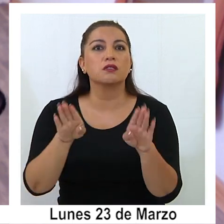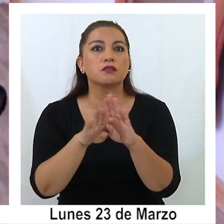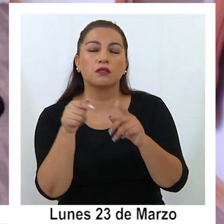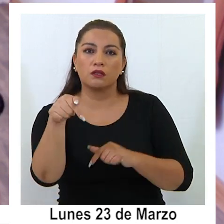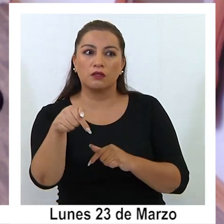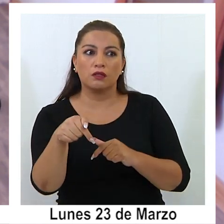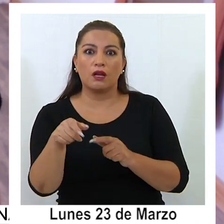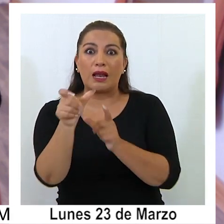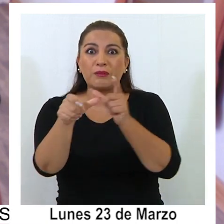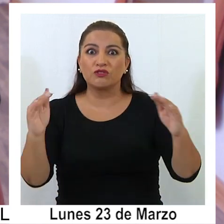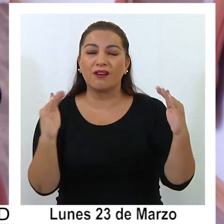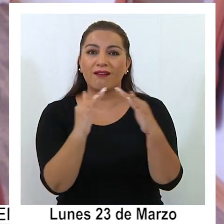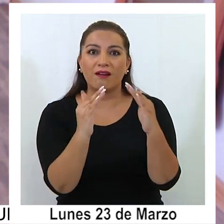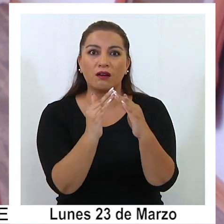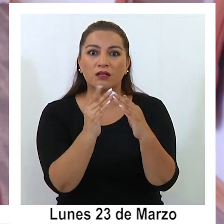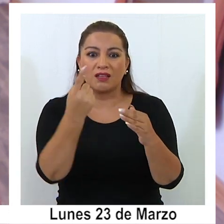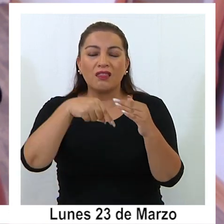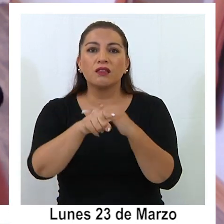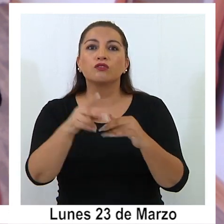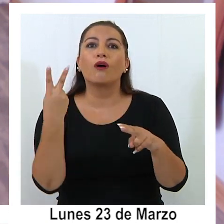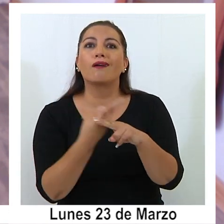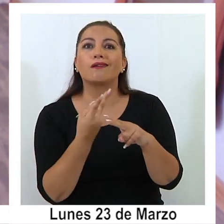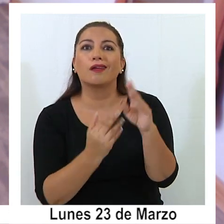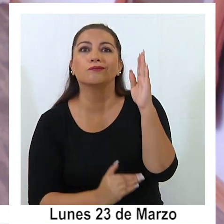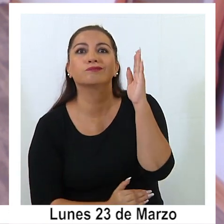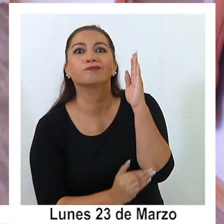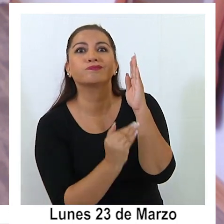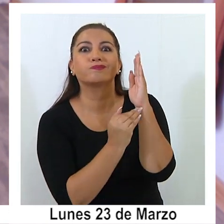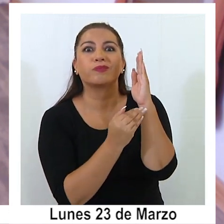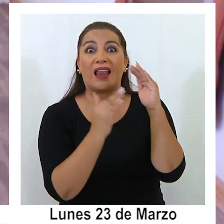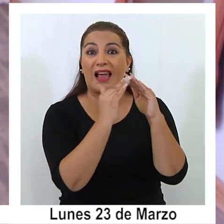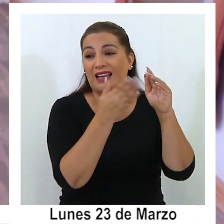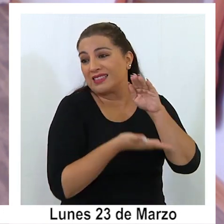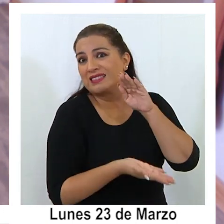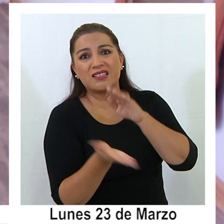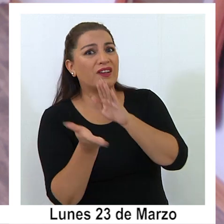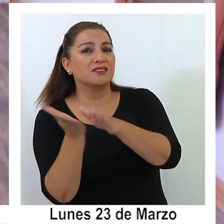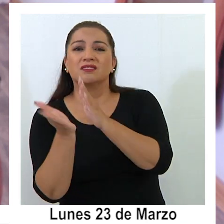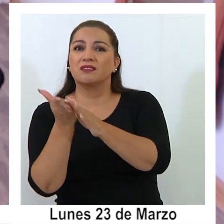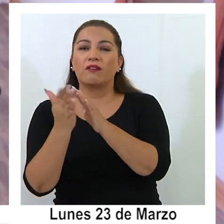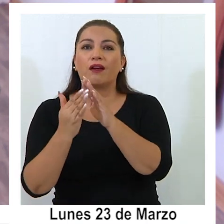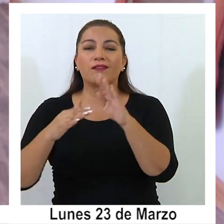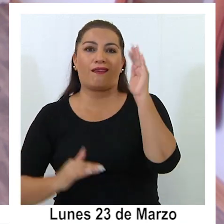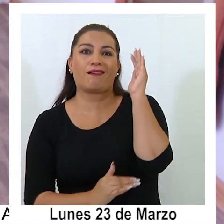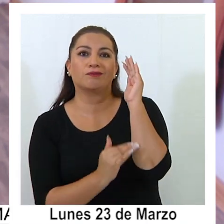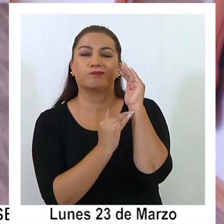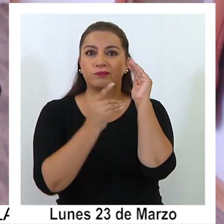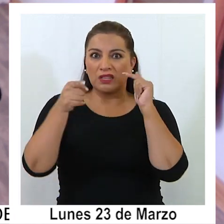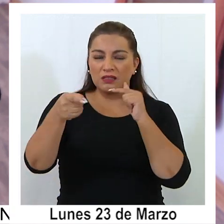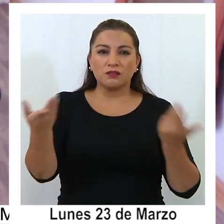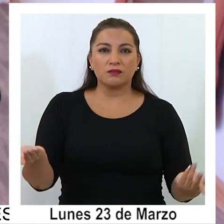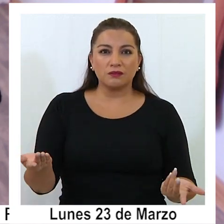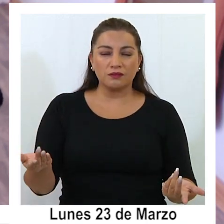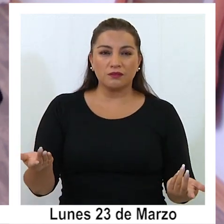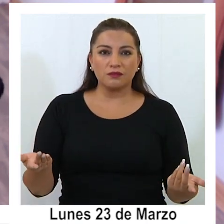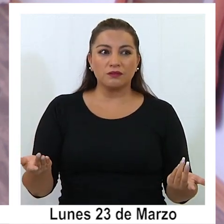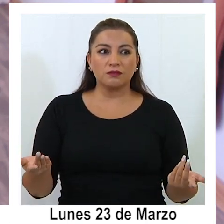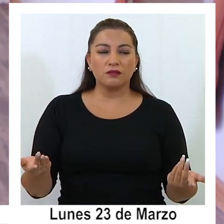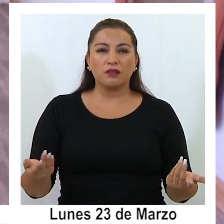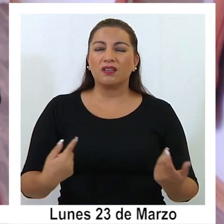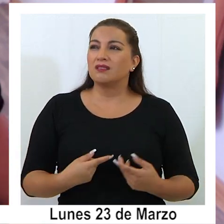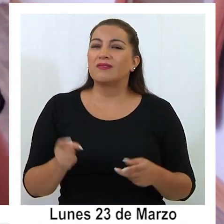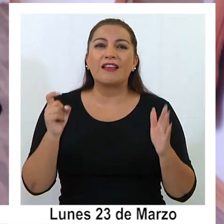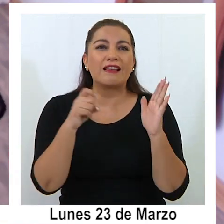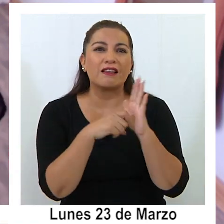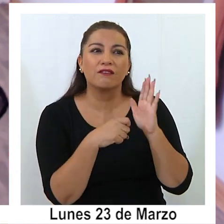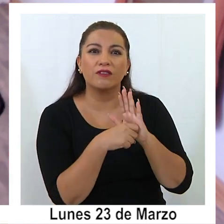tanto, a todos los que estábamos adentro, nos arrendaron departamentos y nos hicieron salir de la residencia. Y esto fue en el